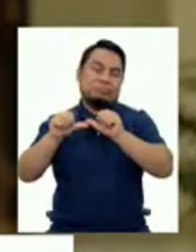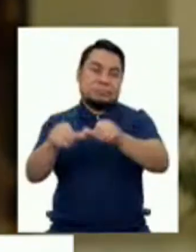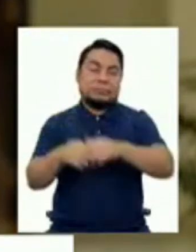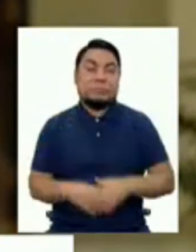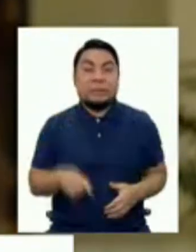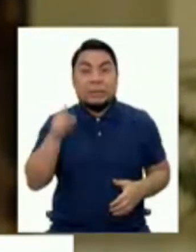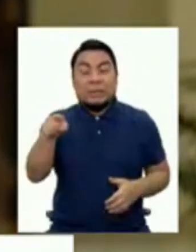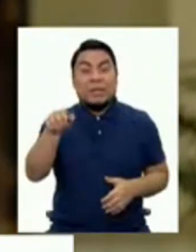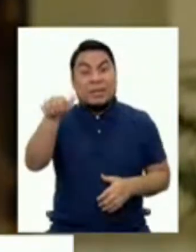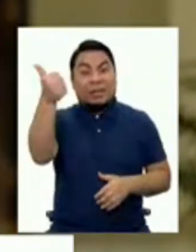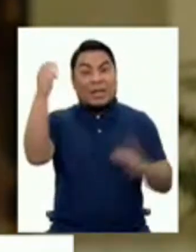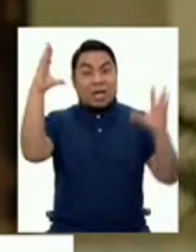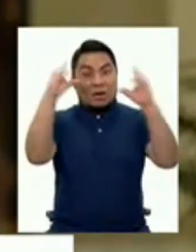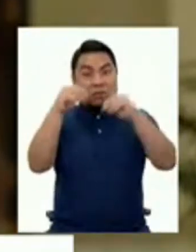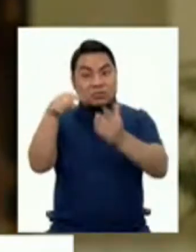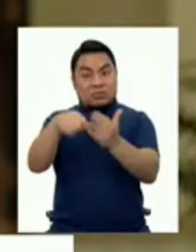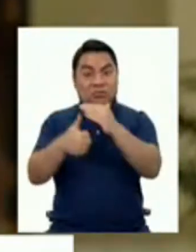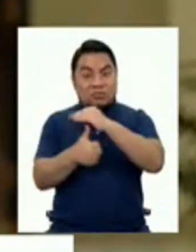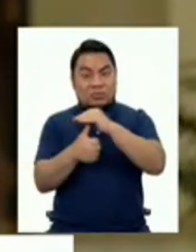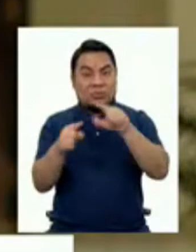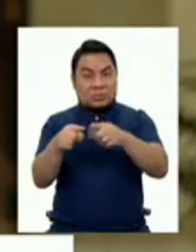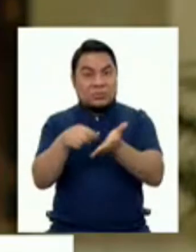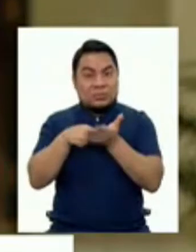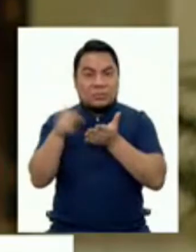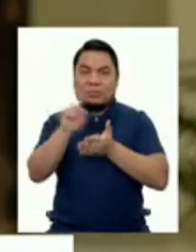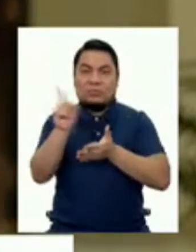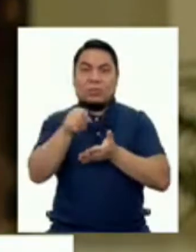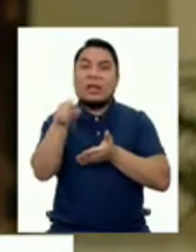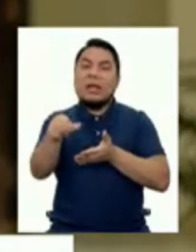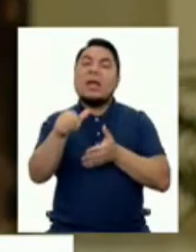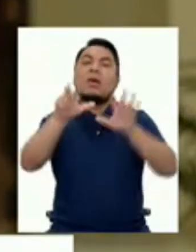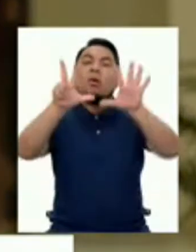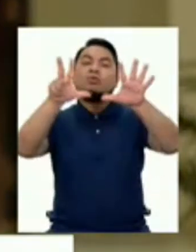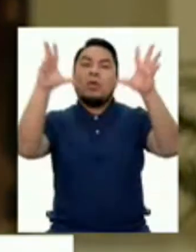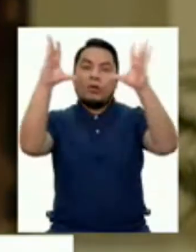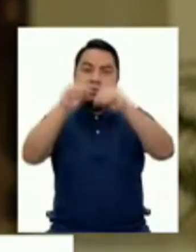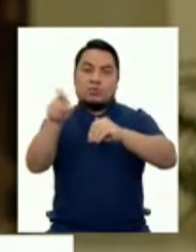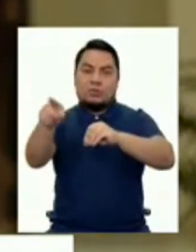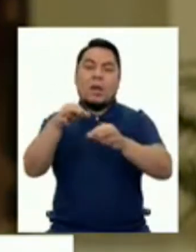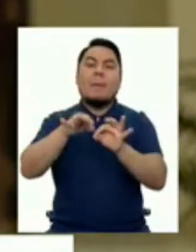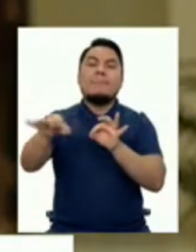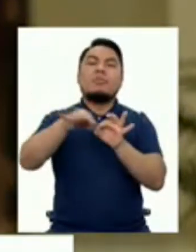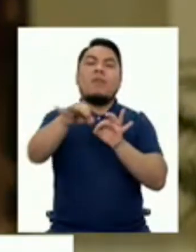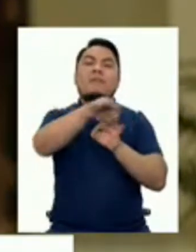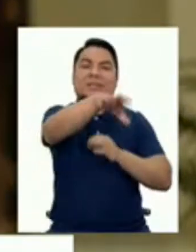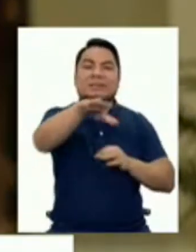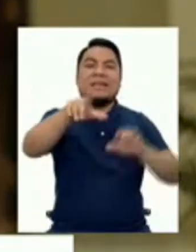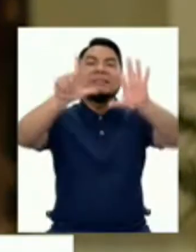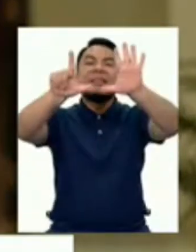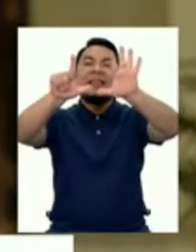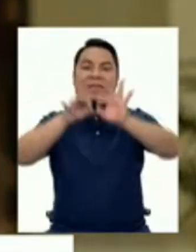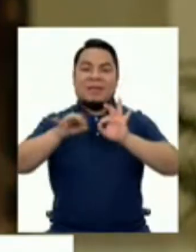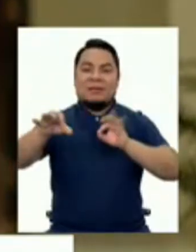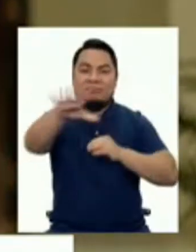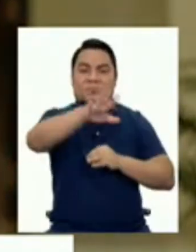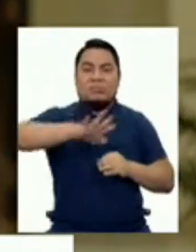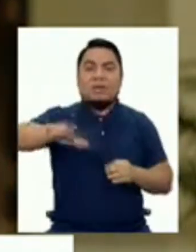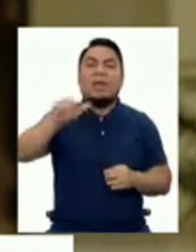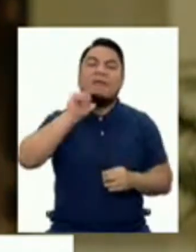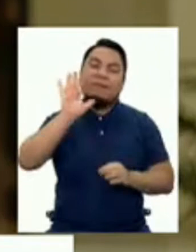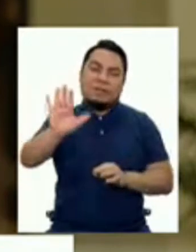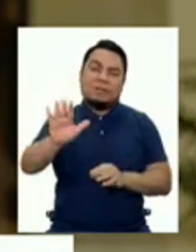noche, sino empieza a las 8 de la noche. En estas 7 regiones, la